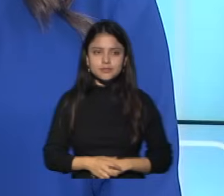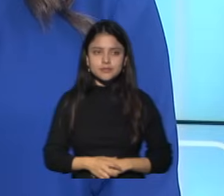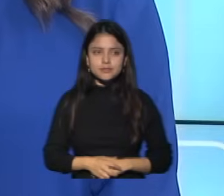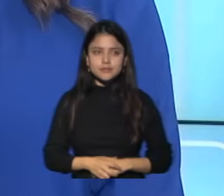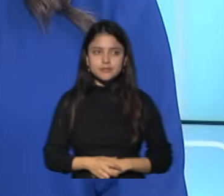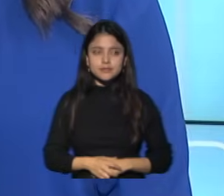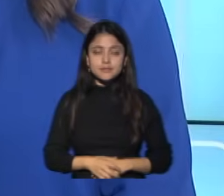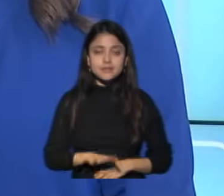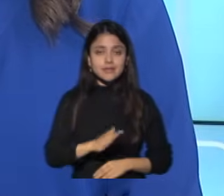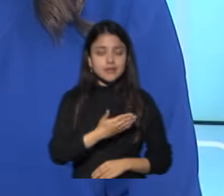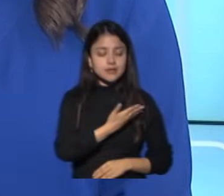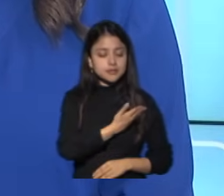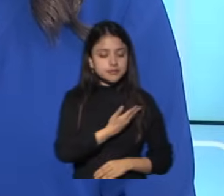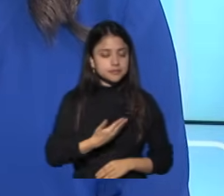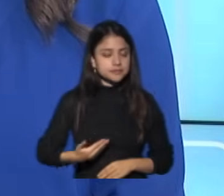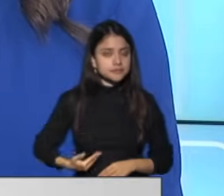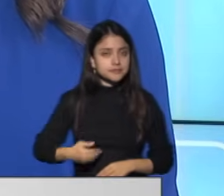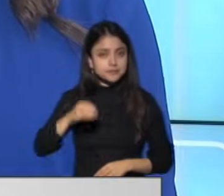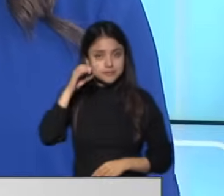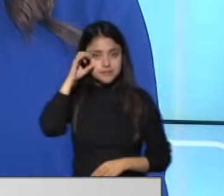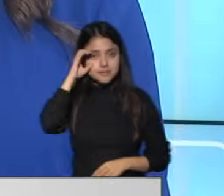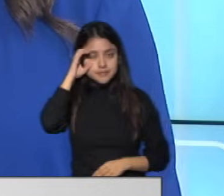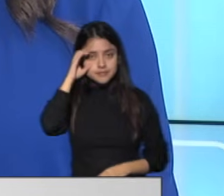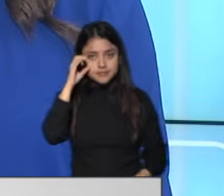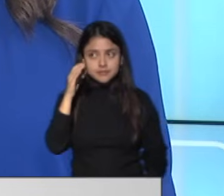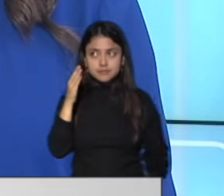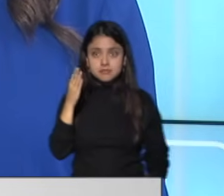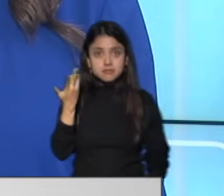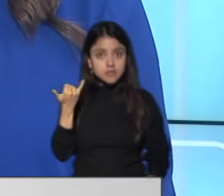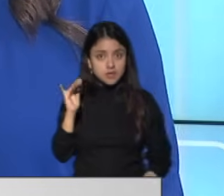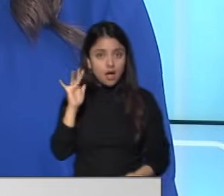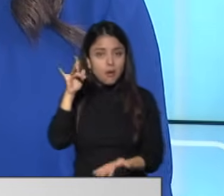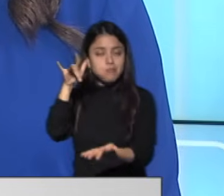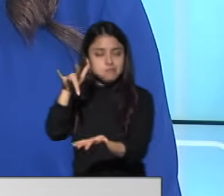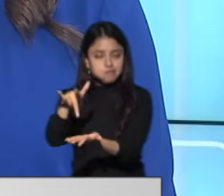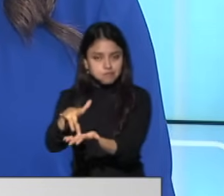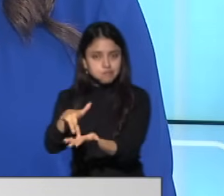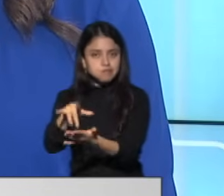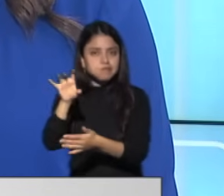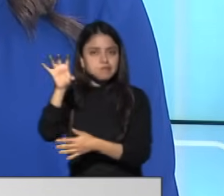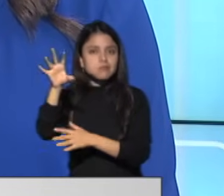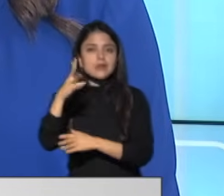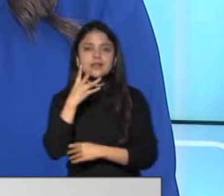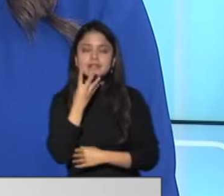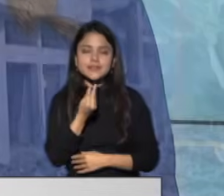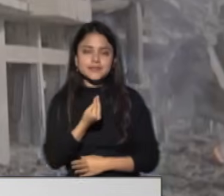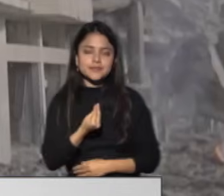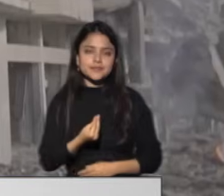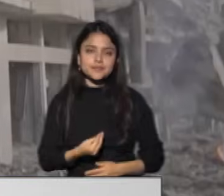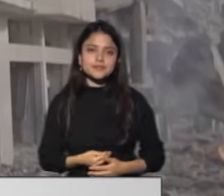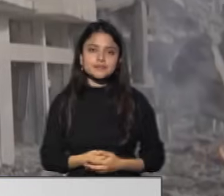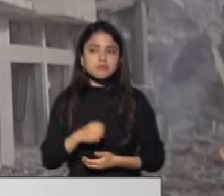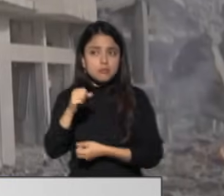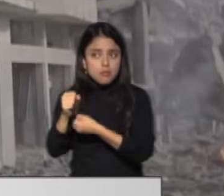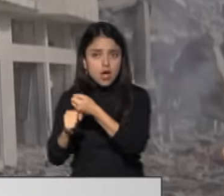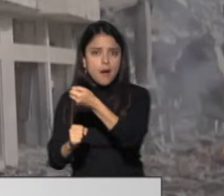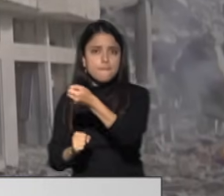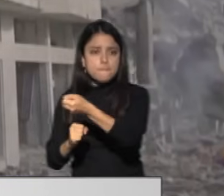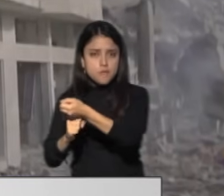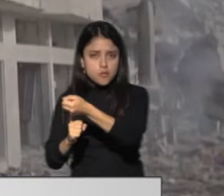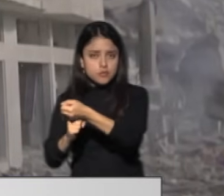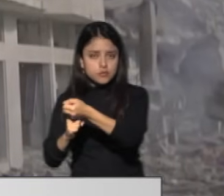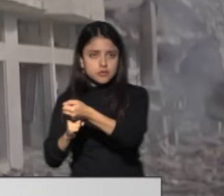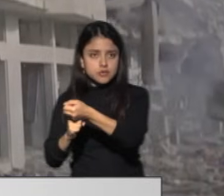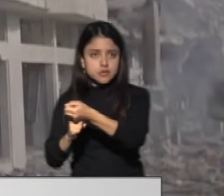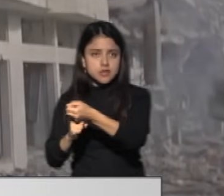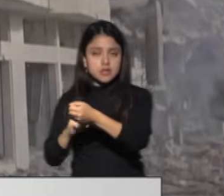El presidente de Estados Unidos está en Israel para reforzar su apoyo al gobierno de Netanyahu. Se